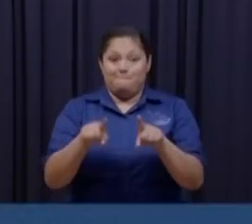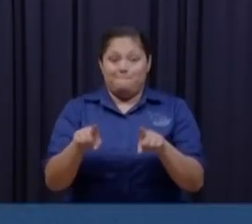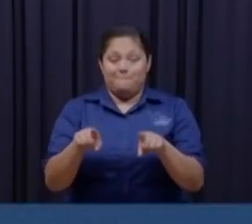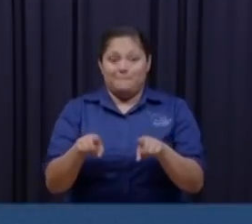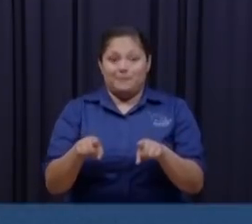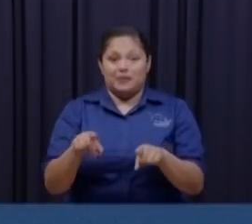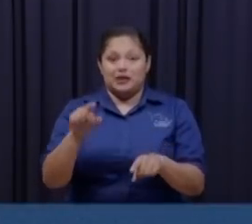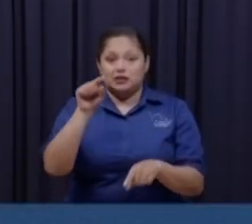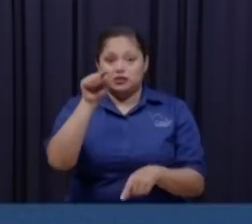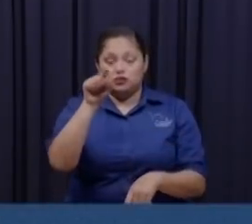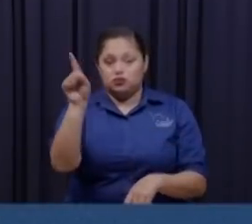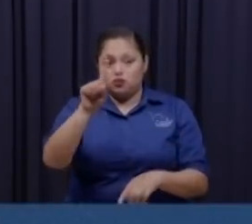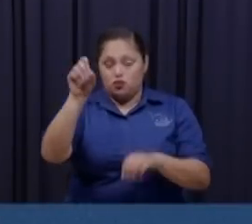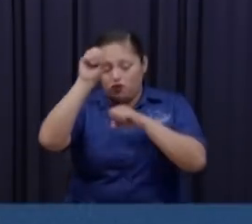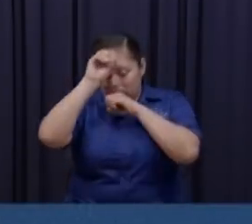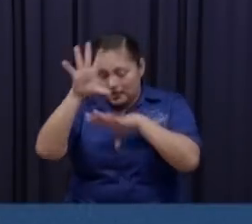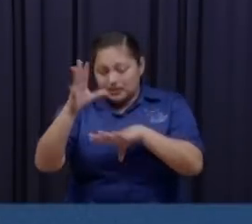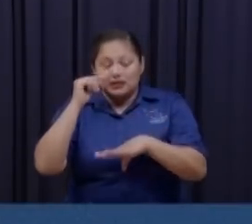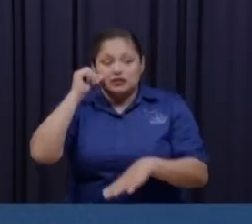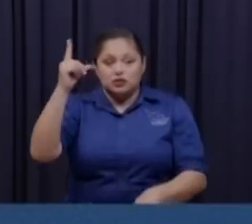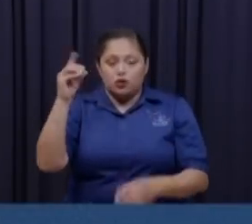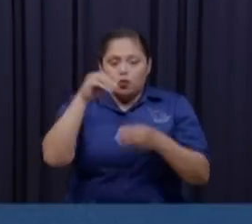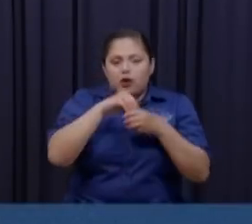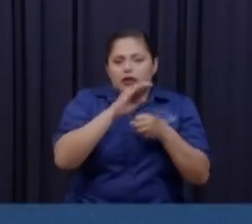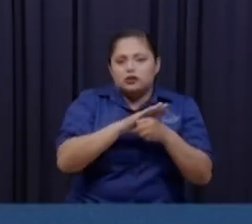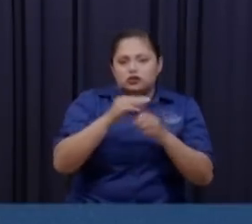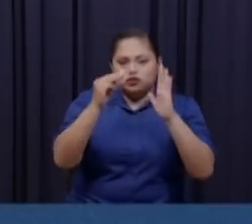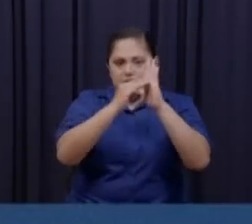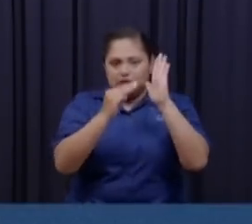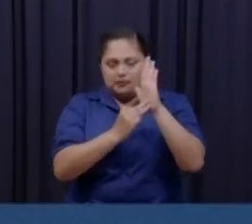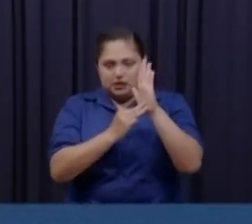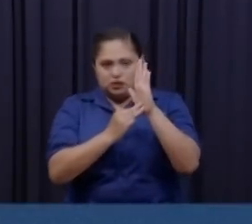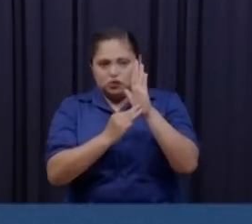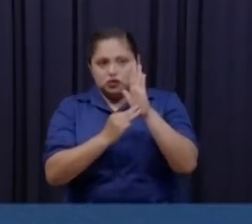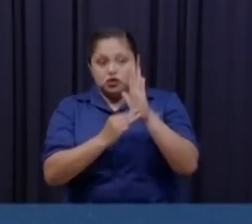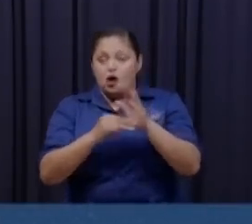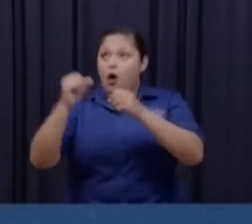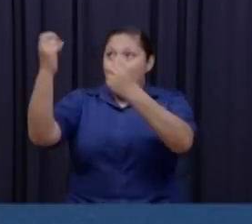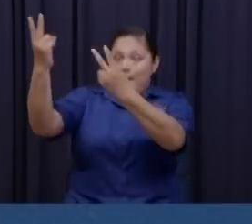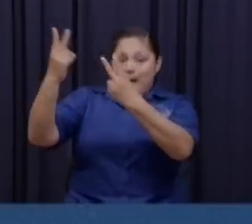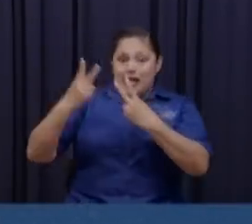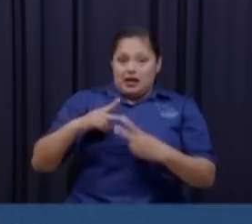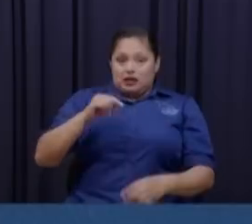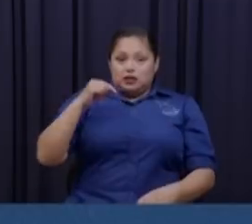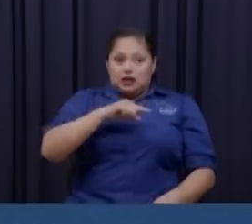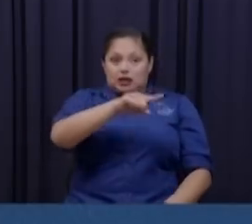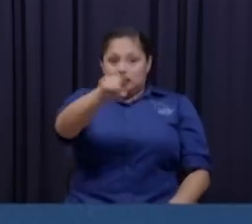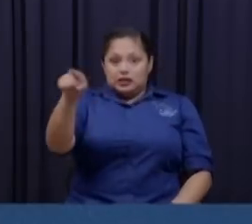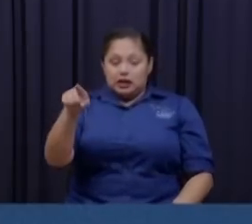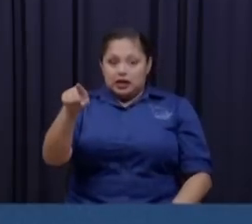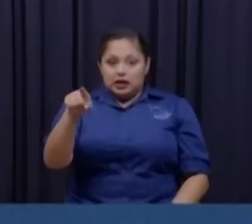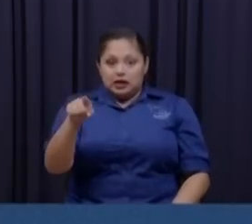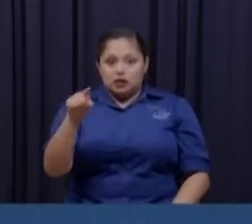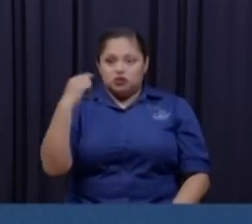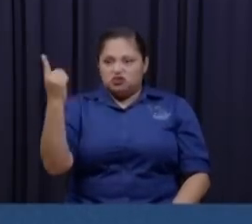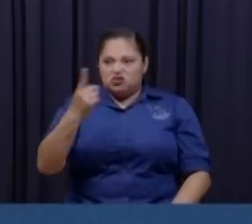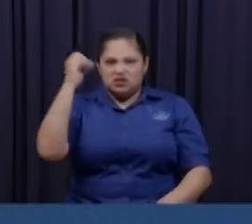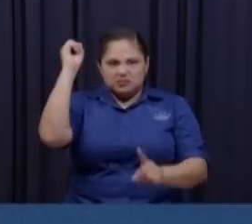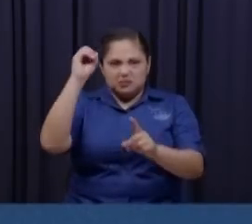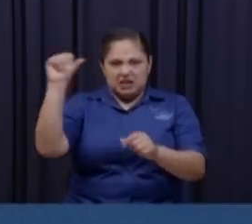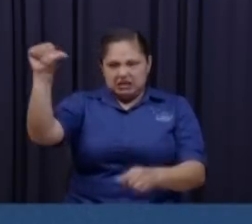obedeces al Señor tu Dios guardando todos sus mandamientos y estatutos que te ordeno hoy, vendrán sobre ti todas estas maldiciones y te